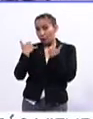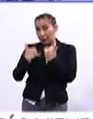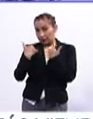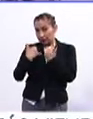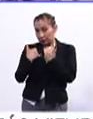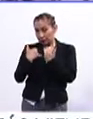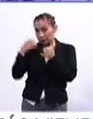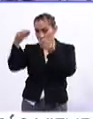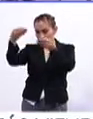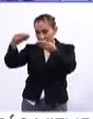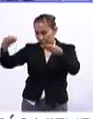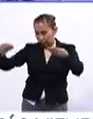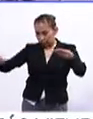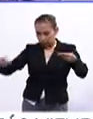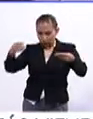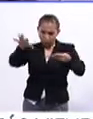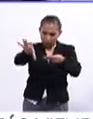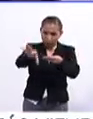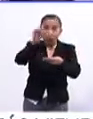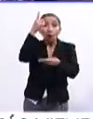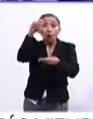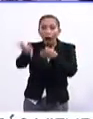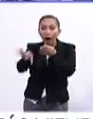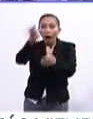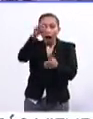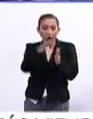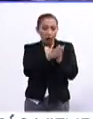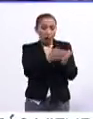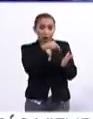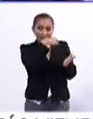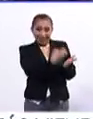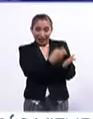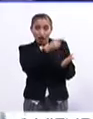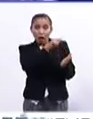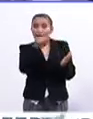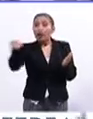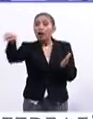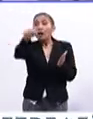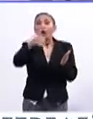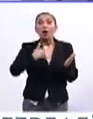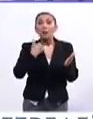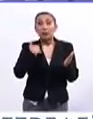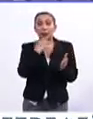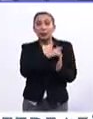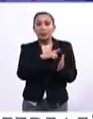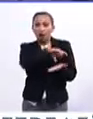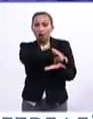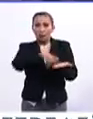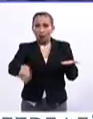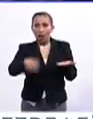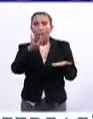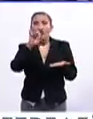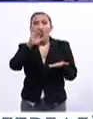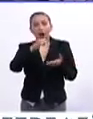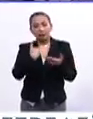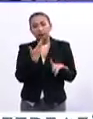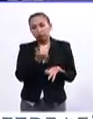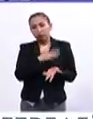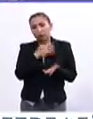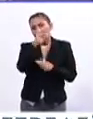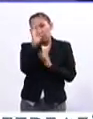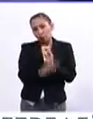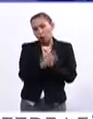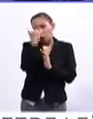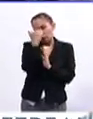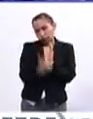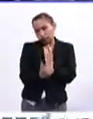juveniles, y esa novela los jóvenes tienen que adquirirla. El fondo generosamente les hace un